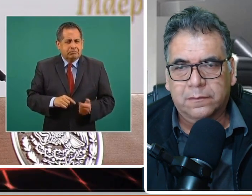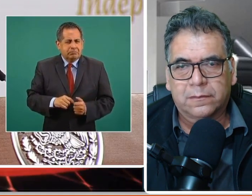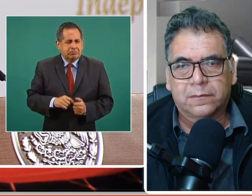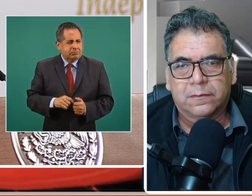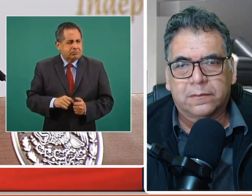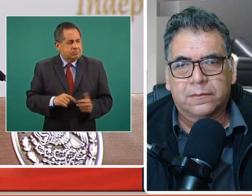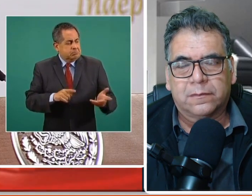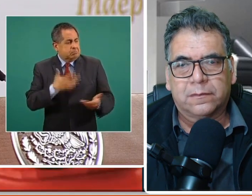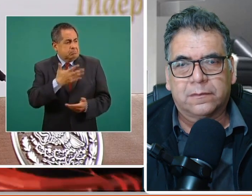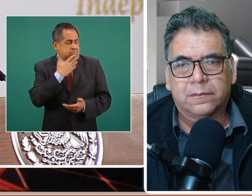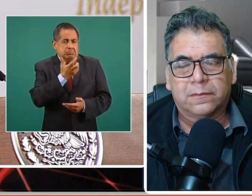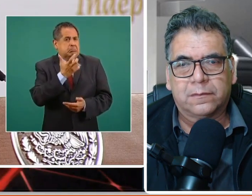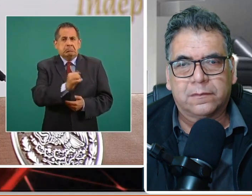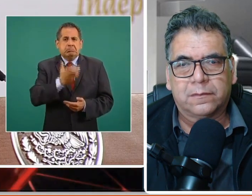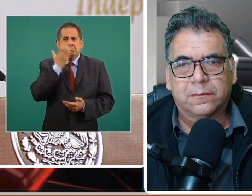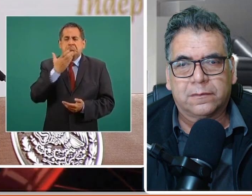necesaria